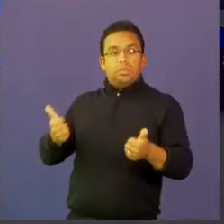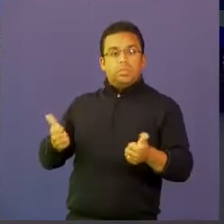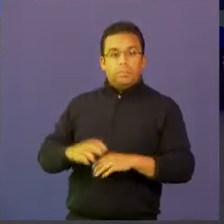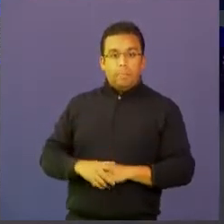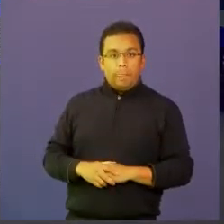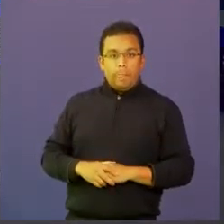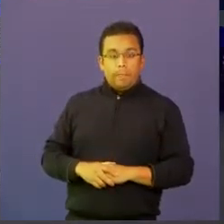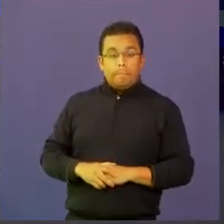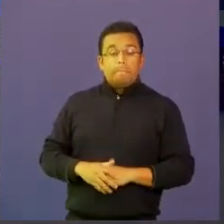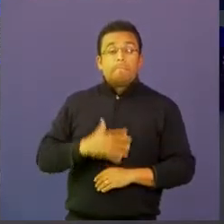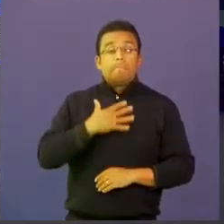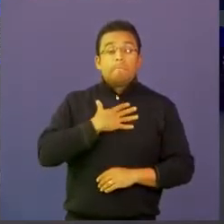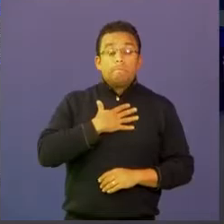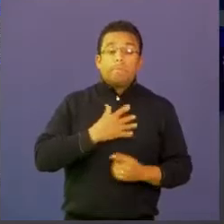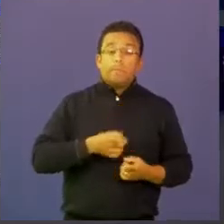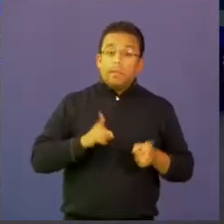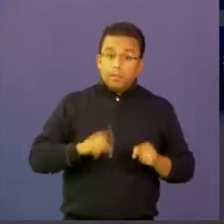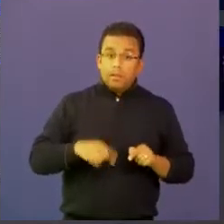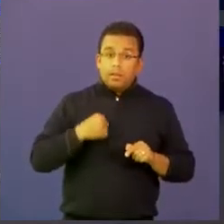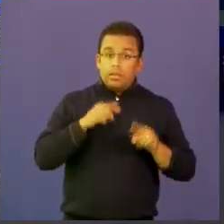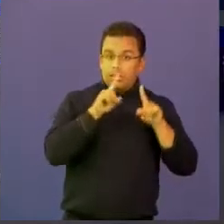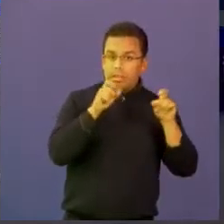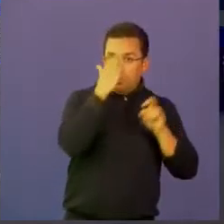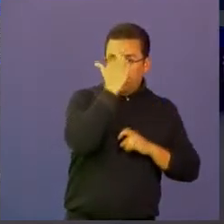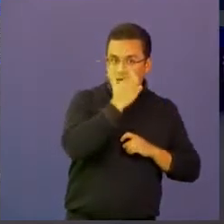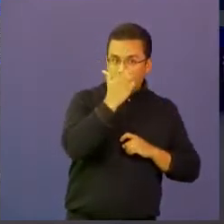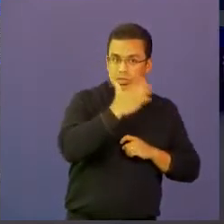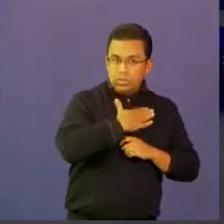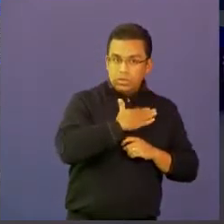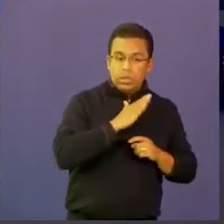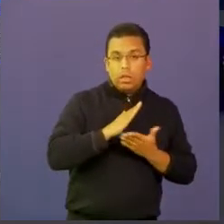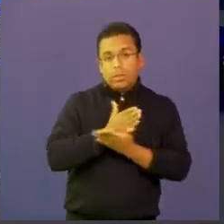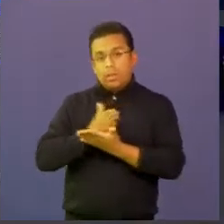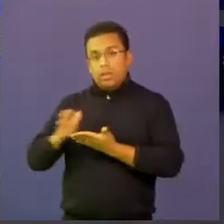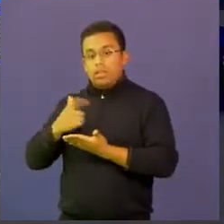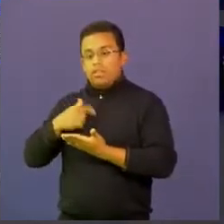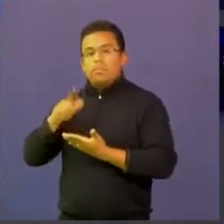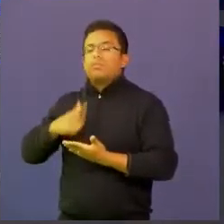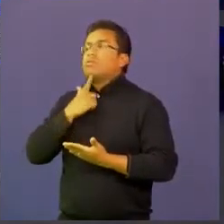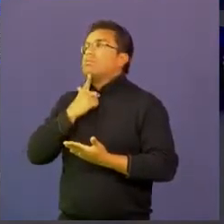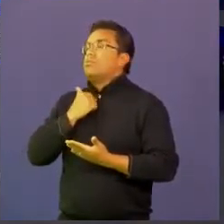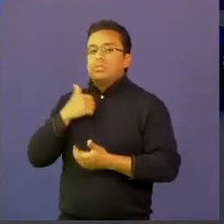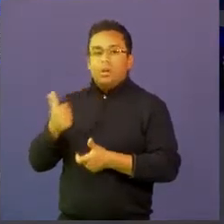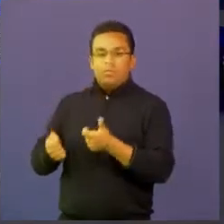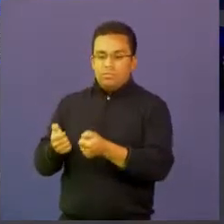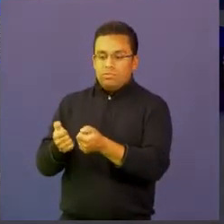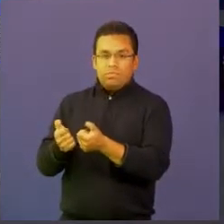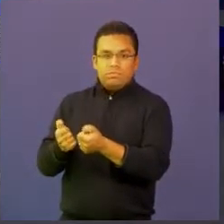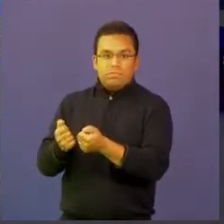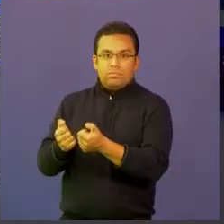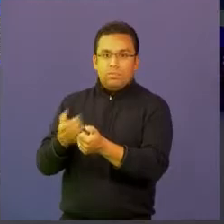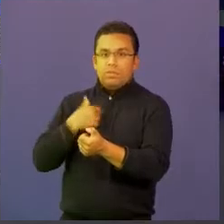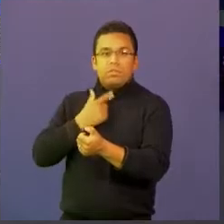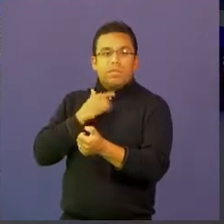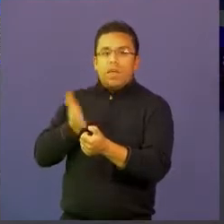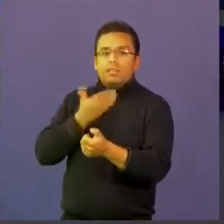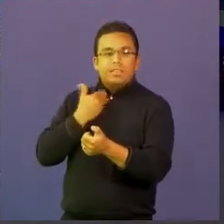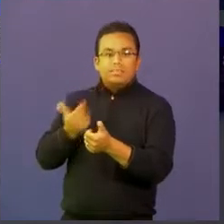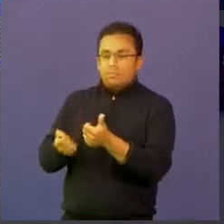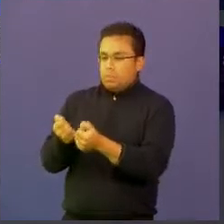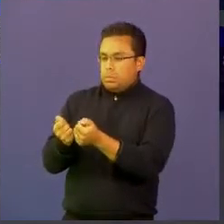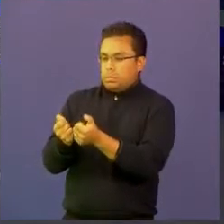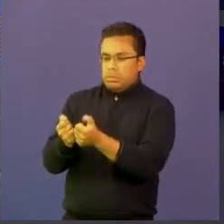Yo soy también, aparte de la parte profesional, una persona que le gustan los videojuegos. Yo me considero como un gamer y